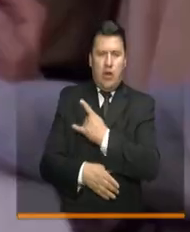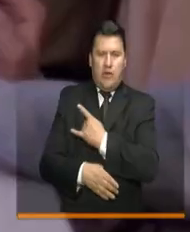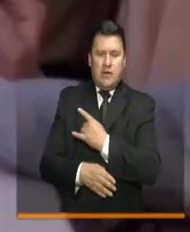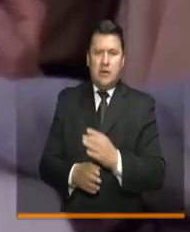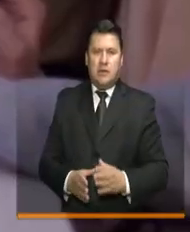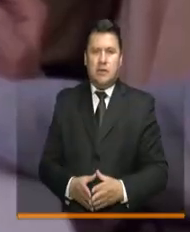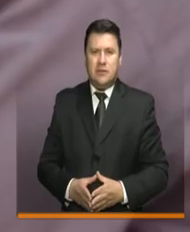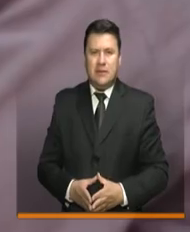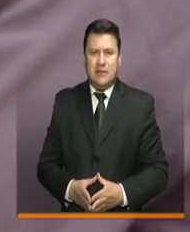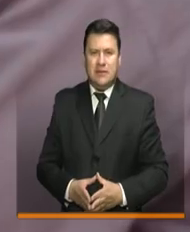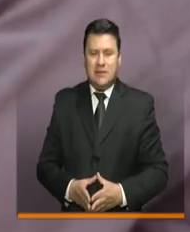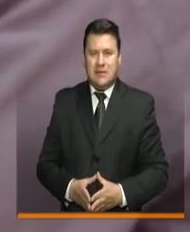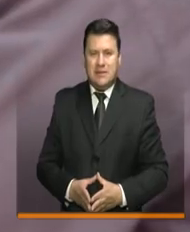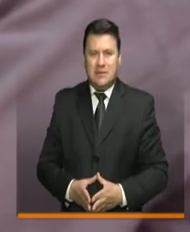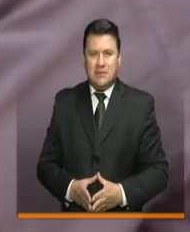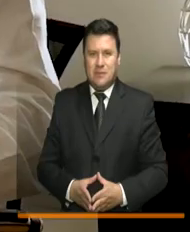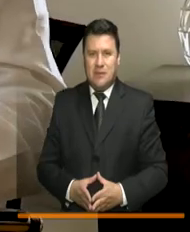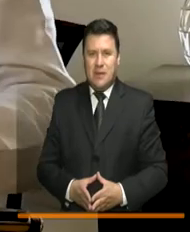universitaria.